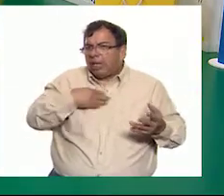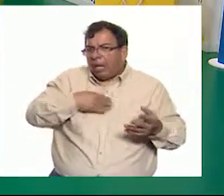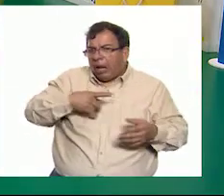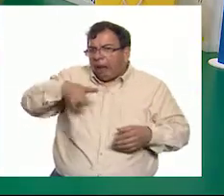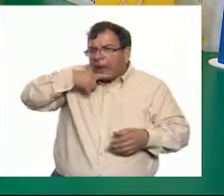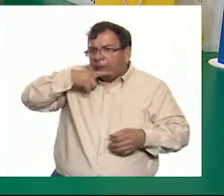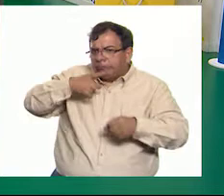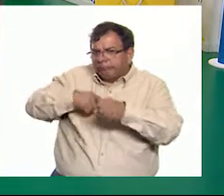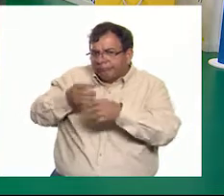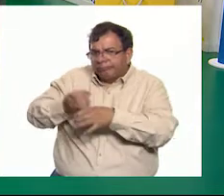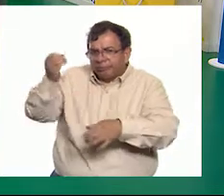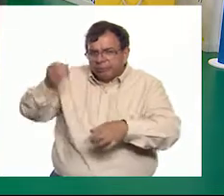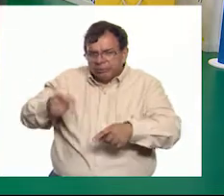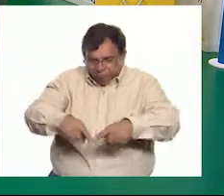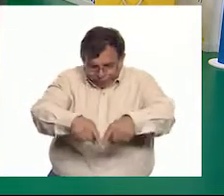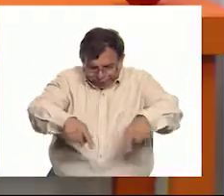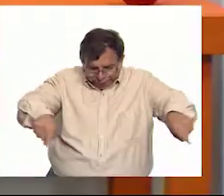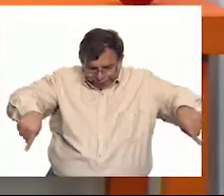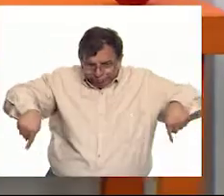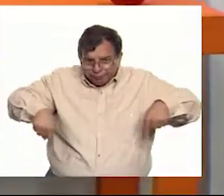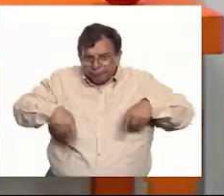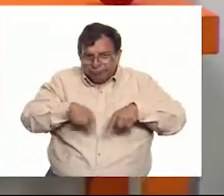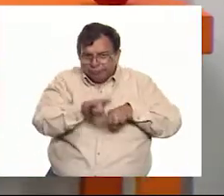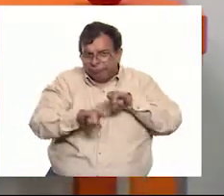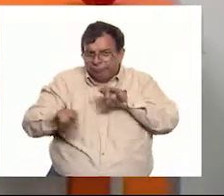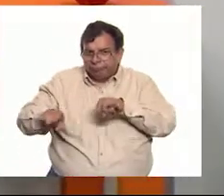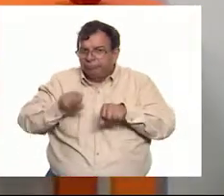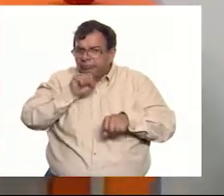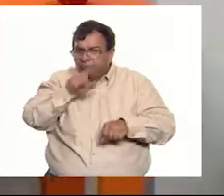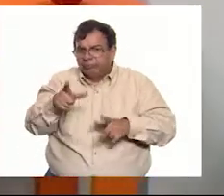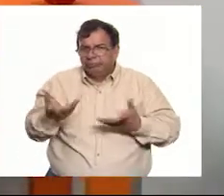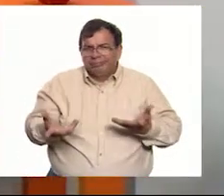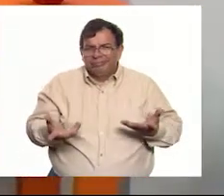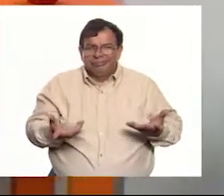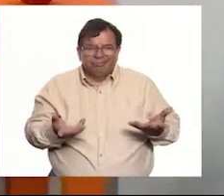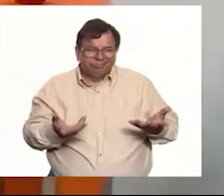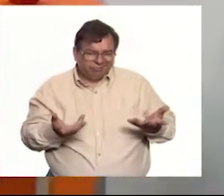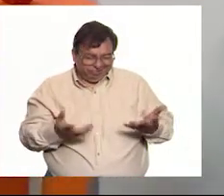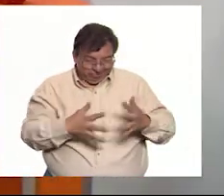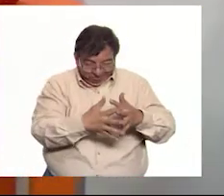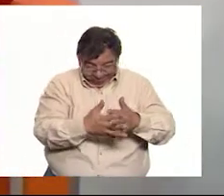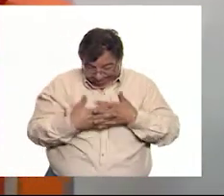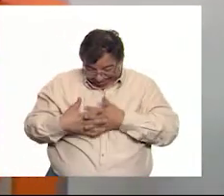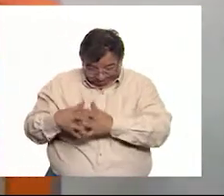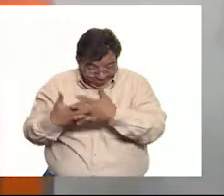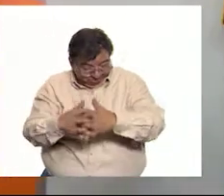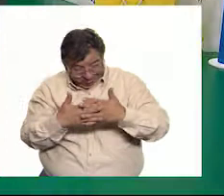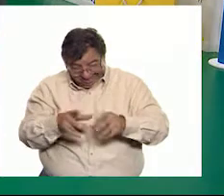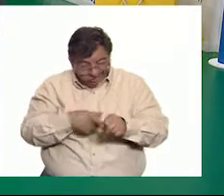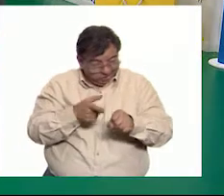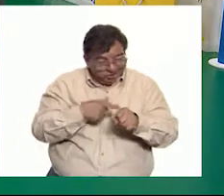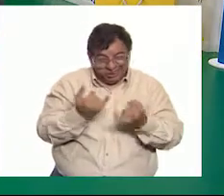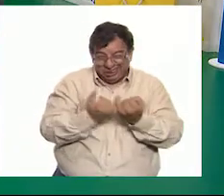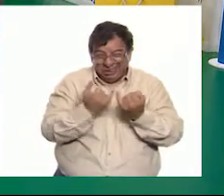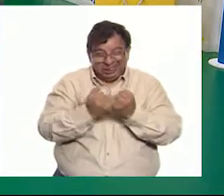ahí. El tapete también tiene un patrón. No lo sé. Están muy revueltos los colores, igual que estos